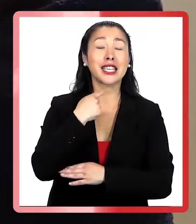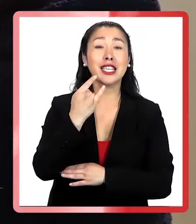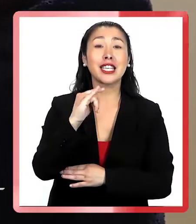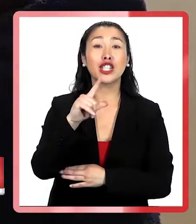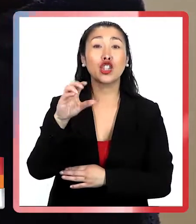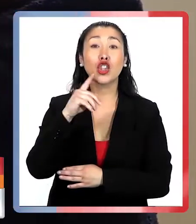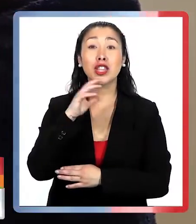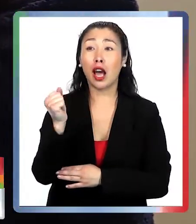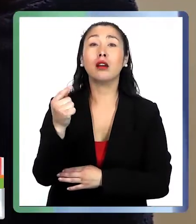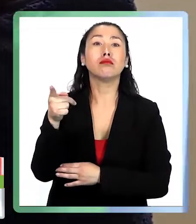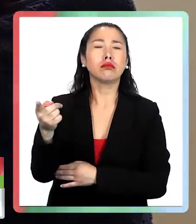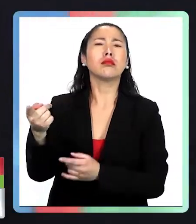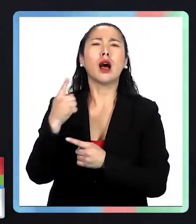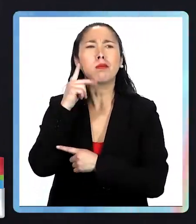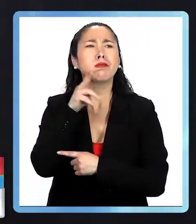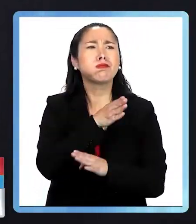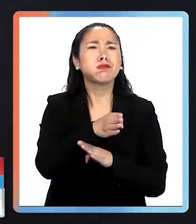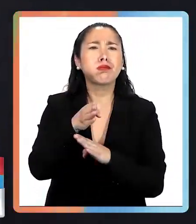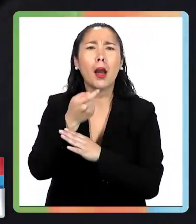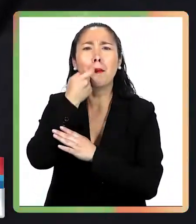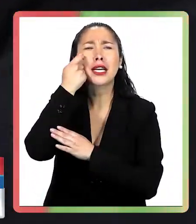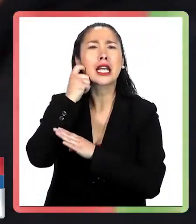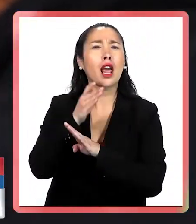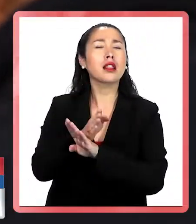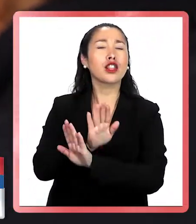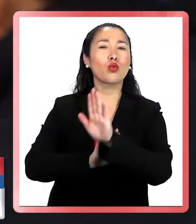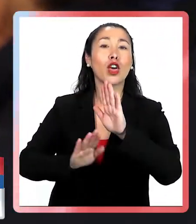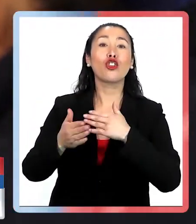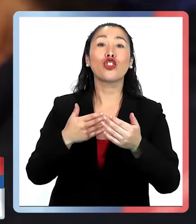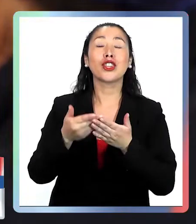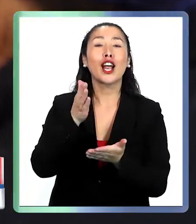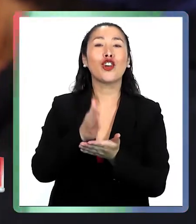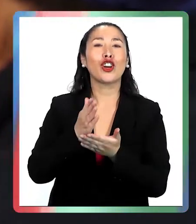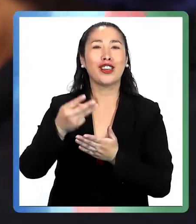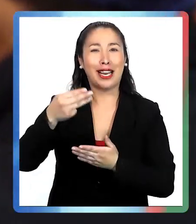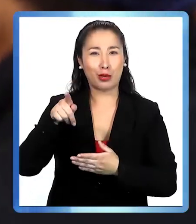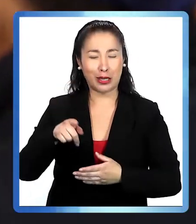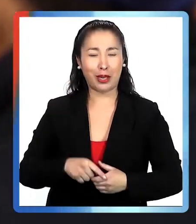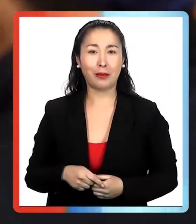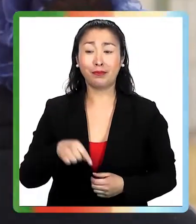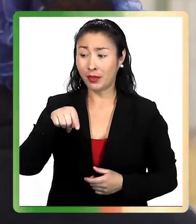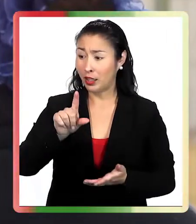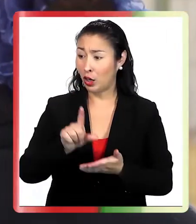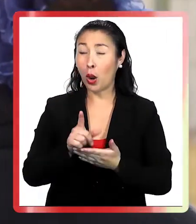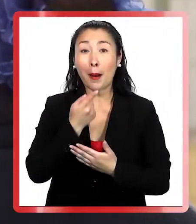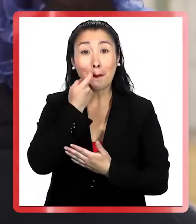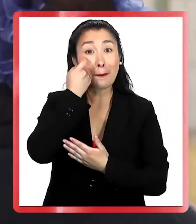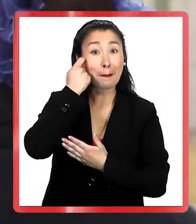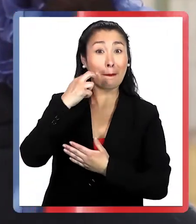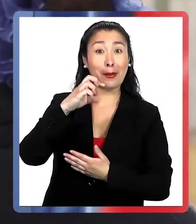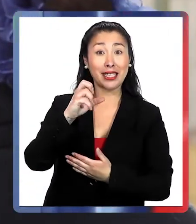Red Q, está realizando tomas de PCR preventivos en los colegios municipales. Este punto de PCR